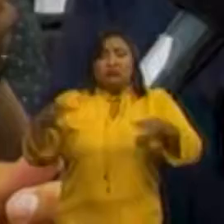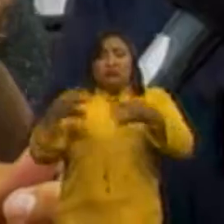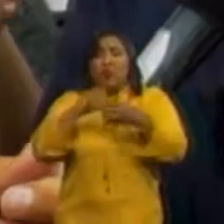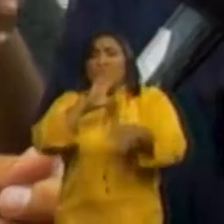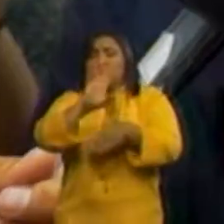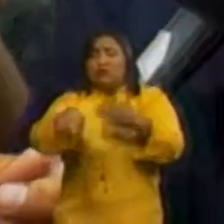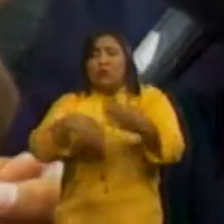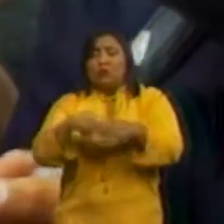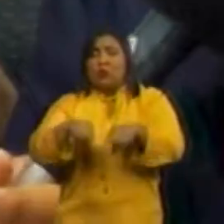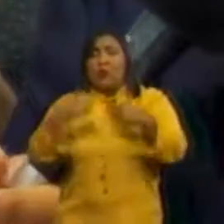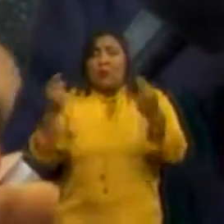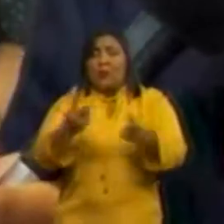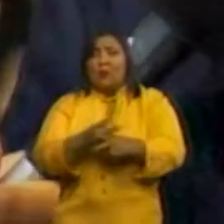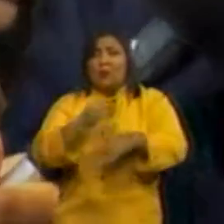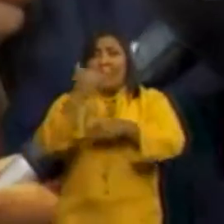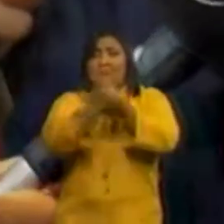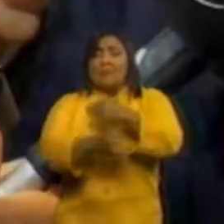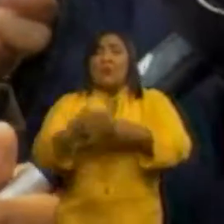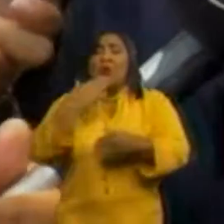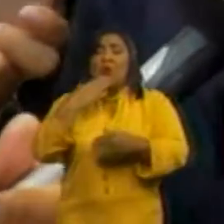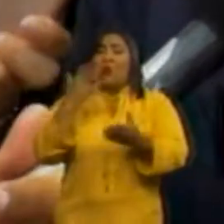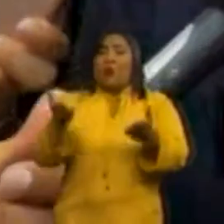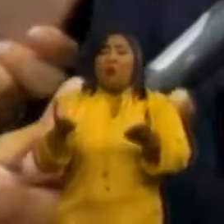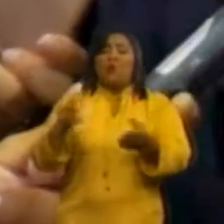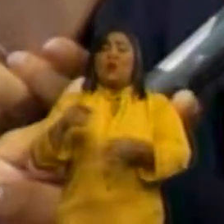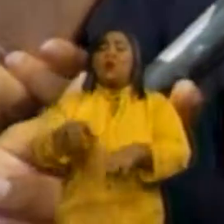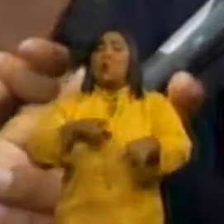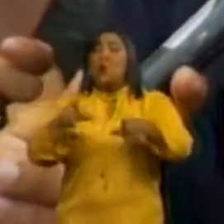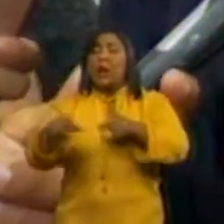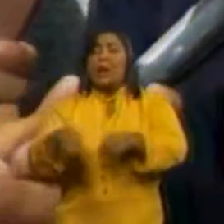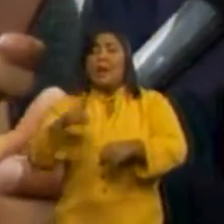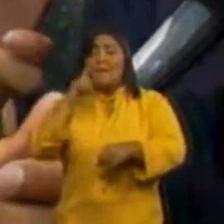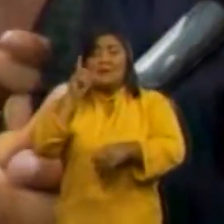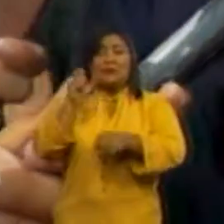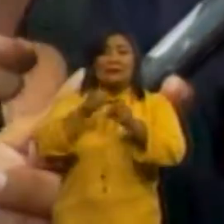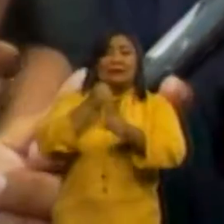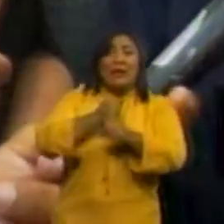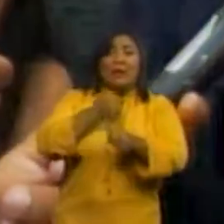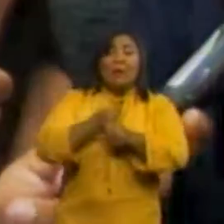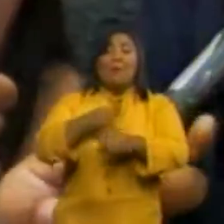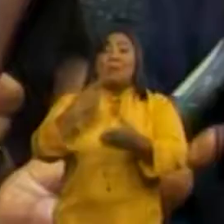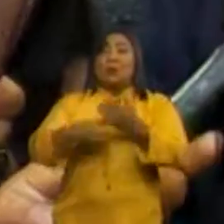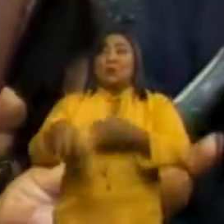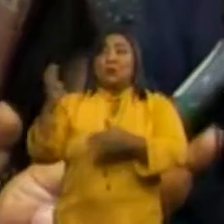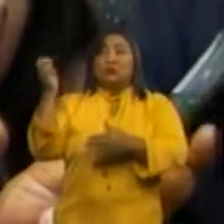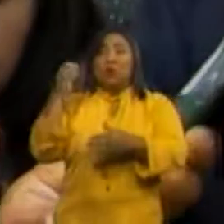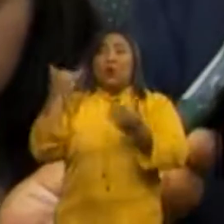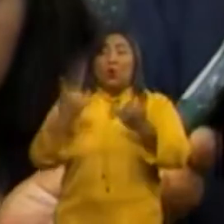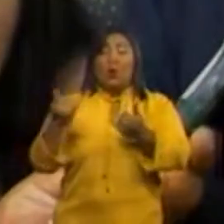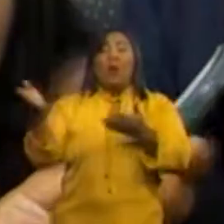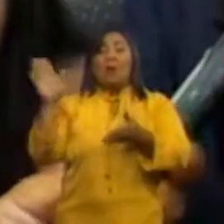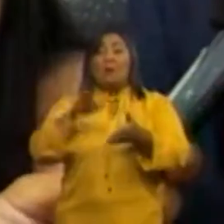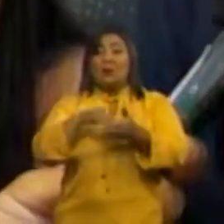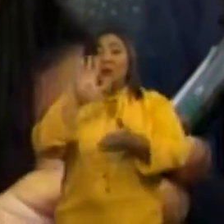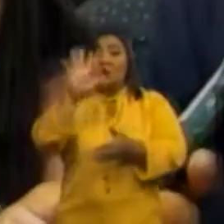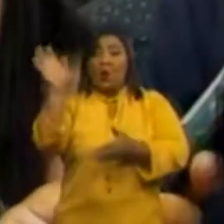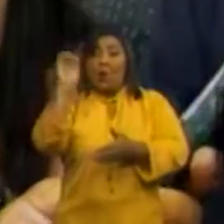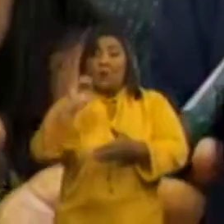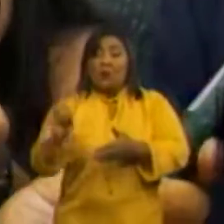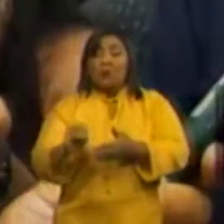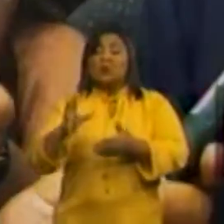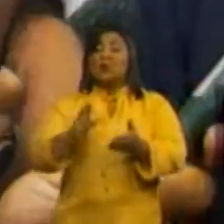los gremios y sectores productivos del país así como con los sectores de trabajadores para que este beneficio de la jubilación patronal que hoy llega a menos del 5% de la población